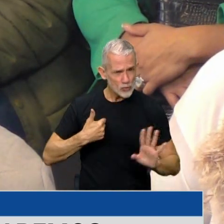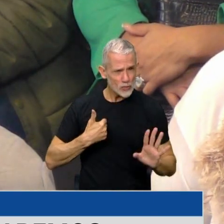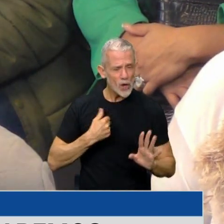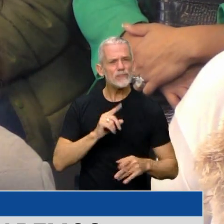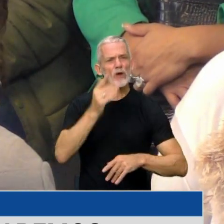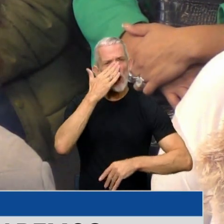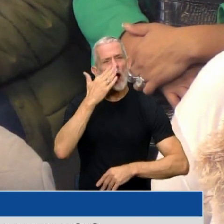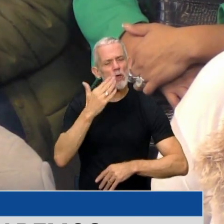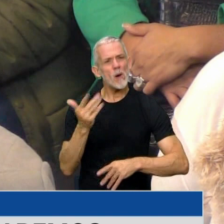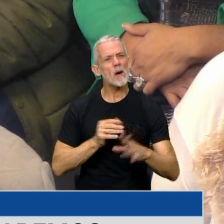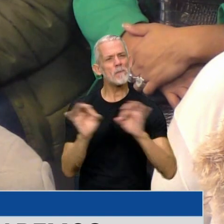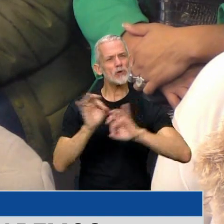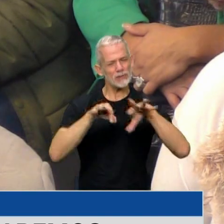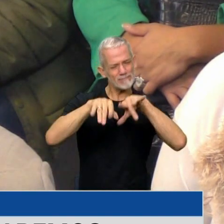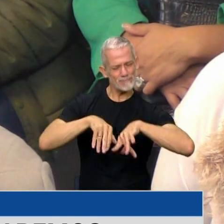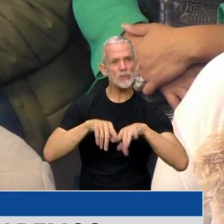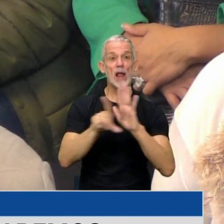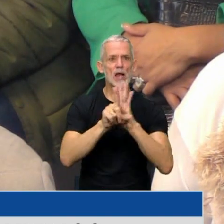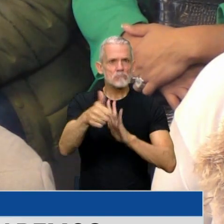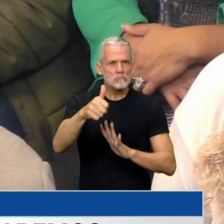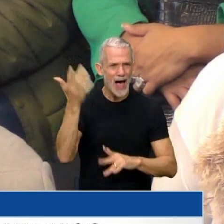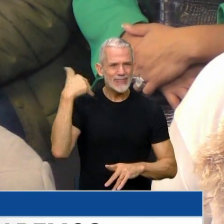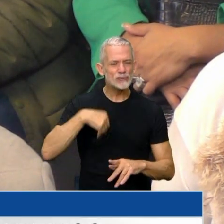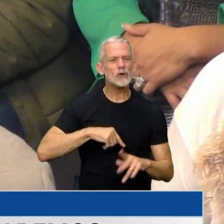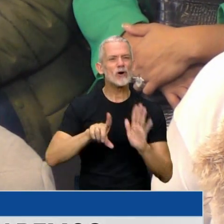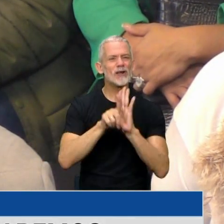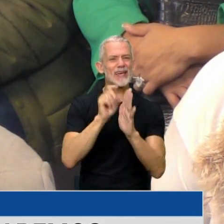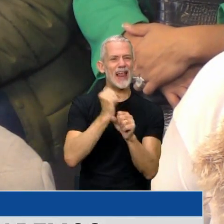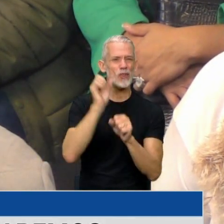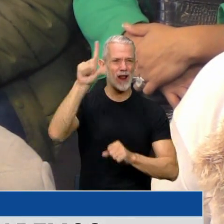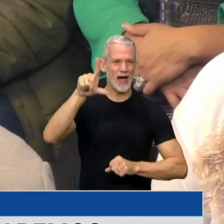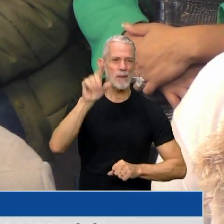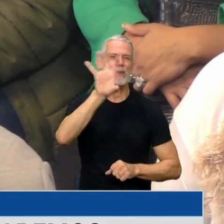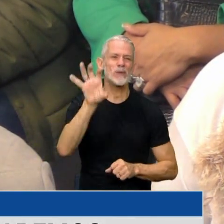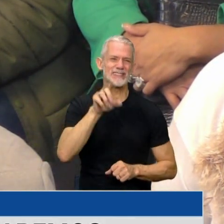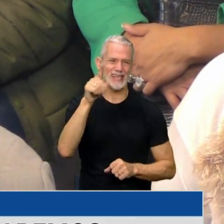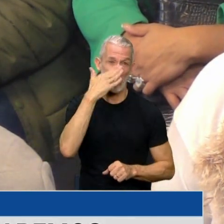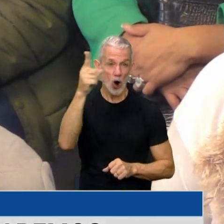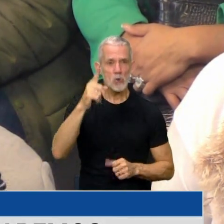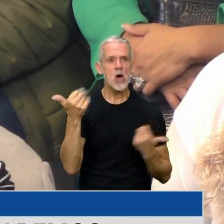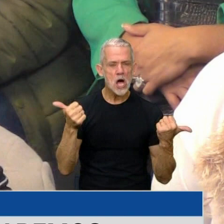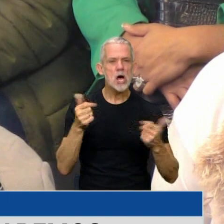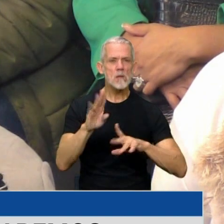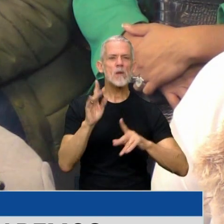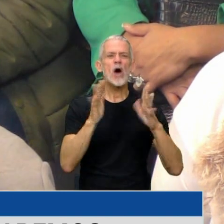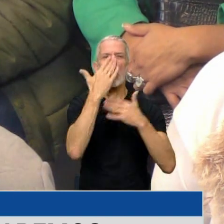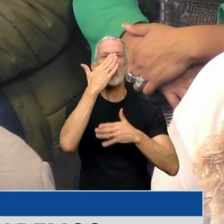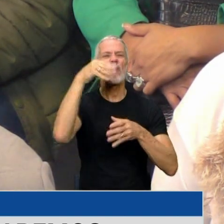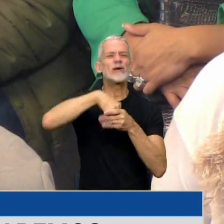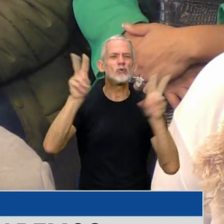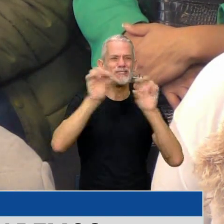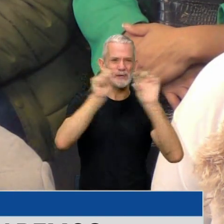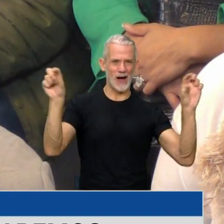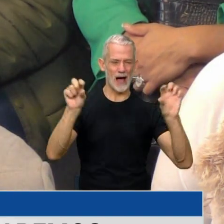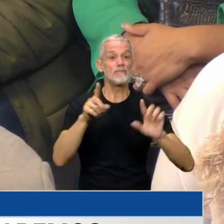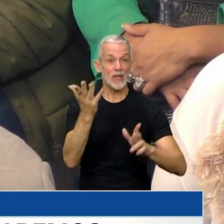verdad es que fue una buena ley. Cuando yo era legisladora provincial pudimos hacer esta Córdoba inclusiva